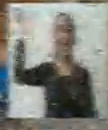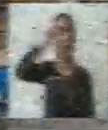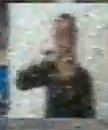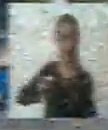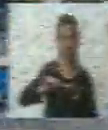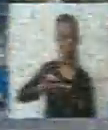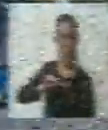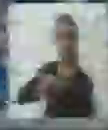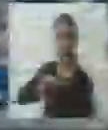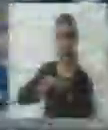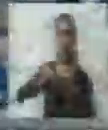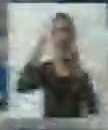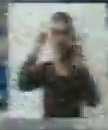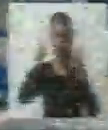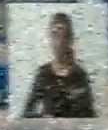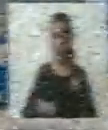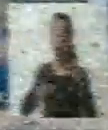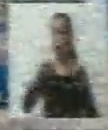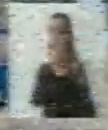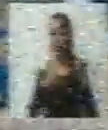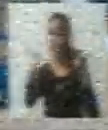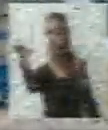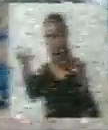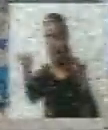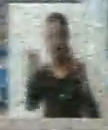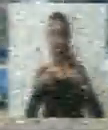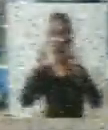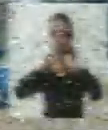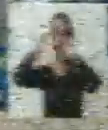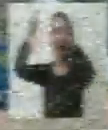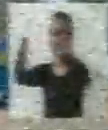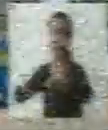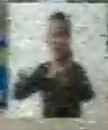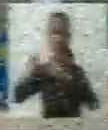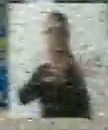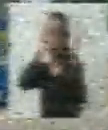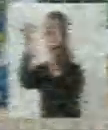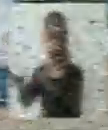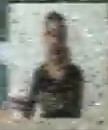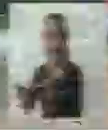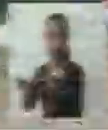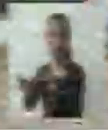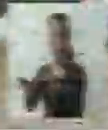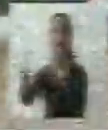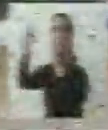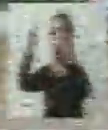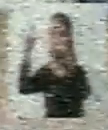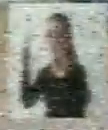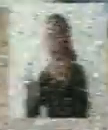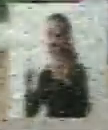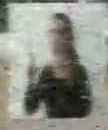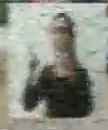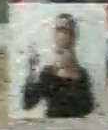presente en el lugar. Así que se realizaron los rastrillajes correspondientes. Bueno, estamos en plena